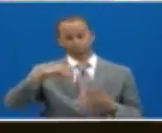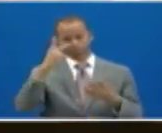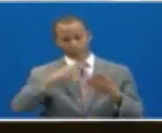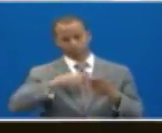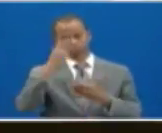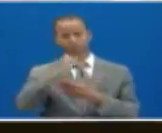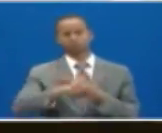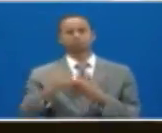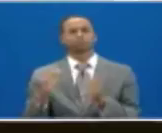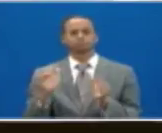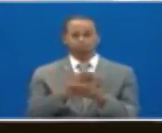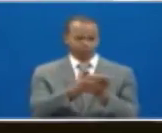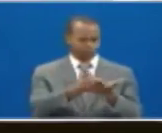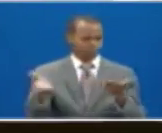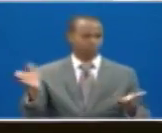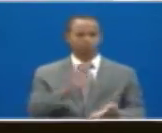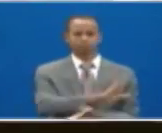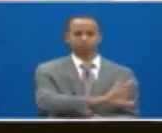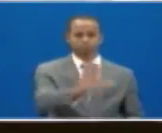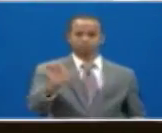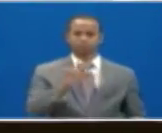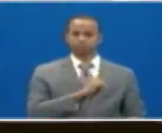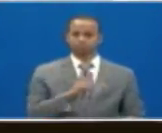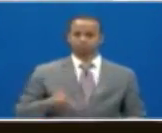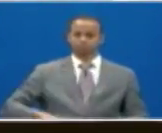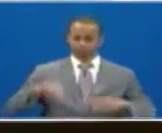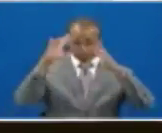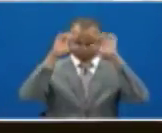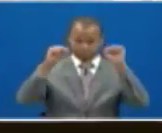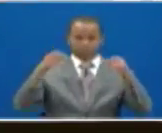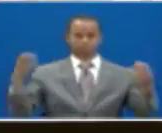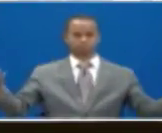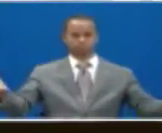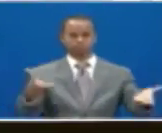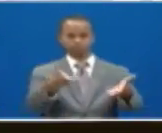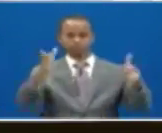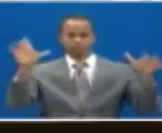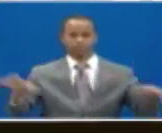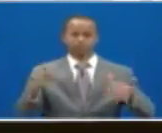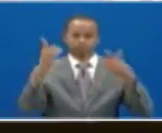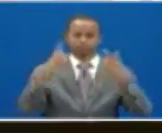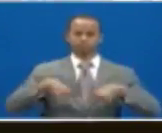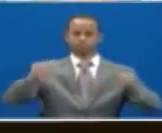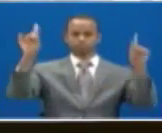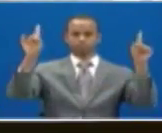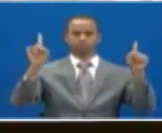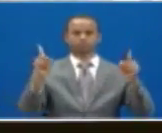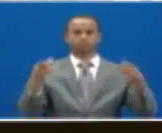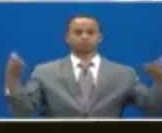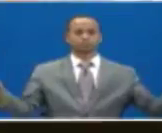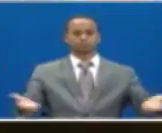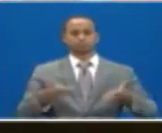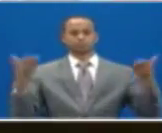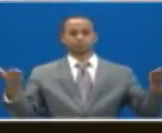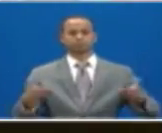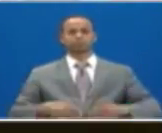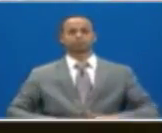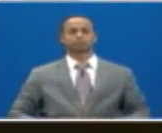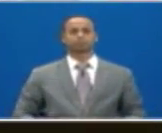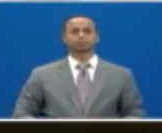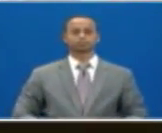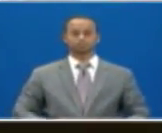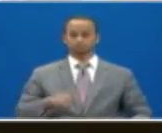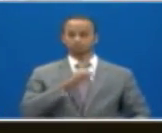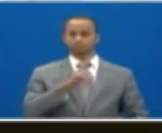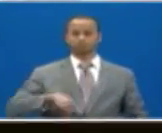proyecto es de ustedes, señor presidente, aquí está su obra, aquí está su obra. Señor